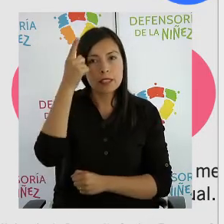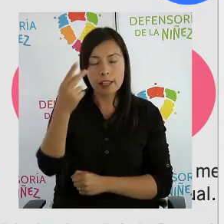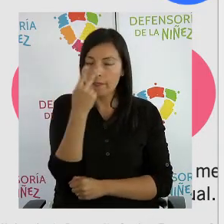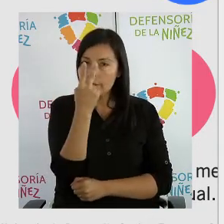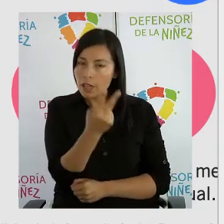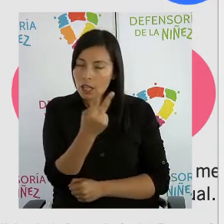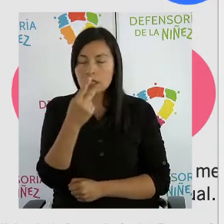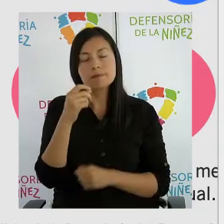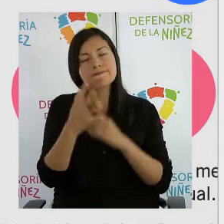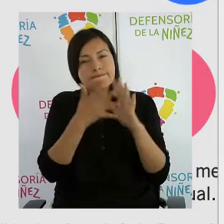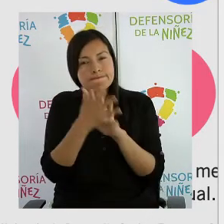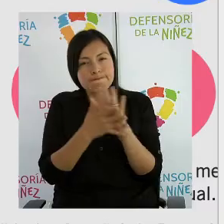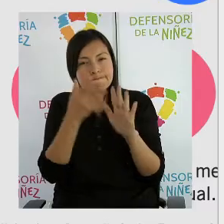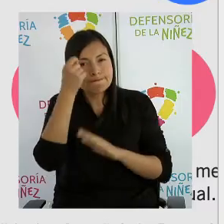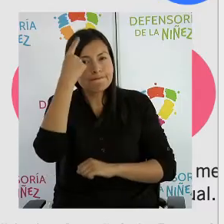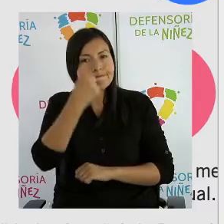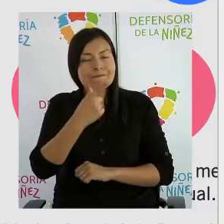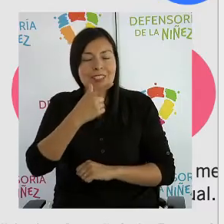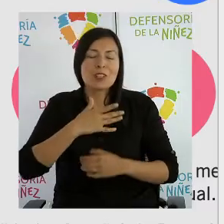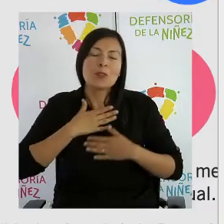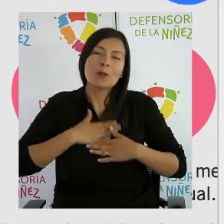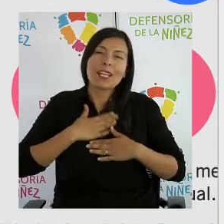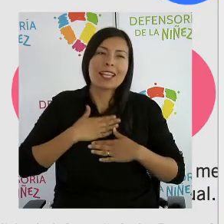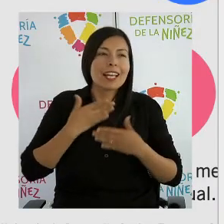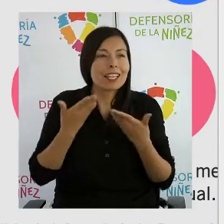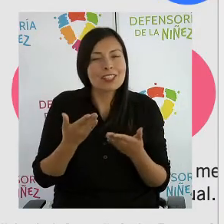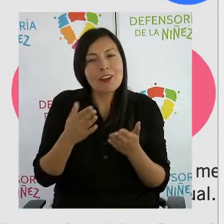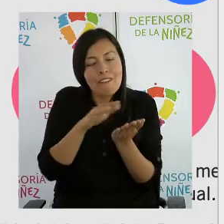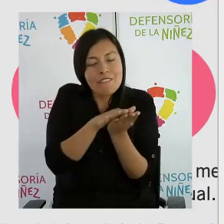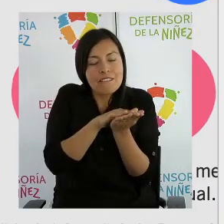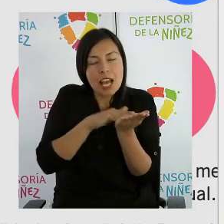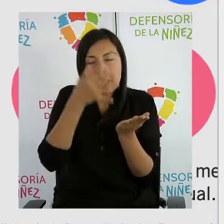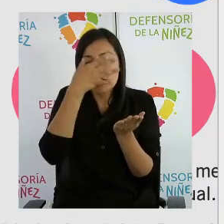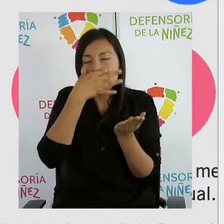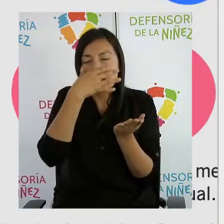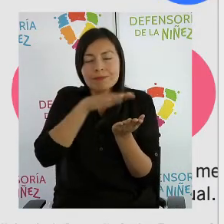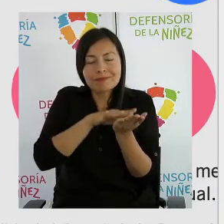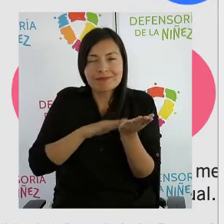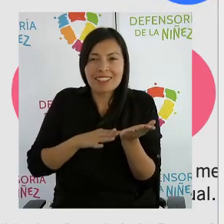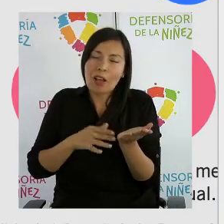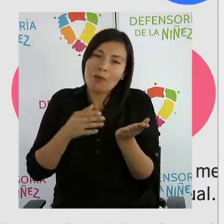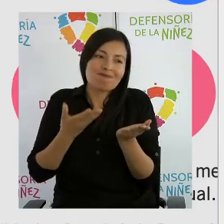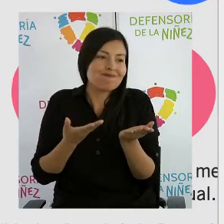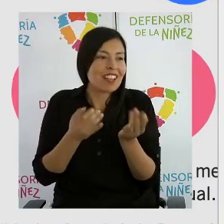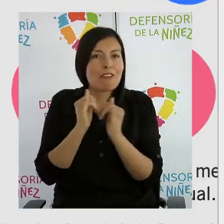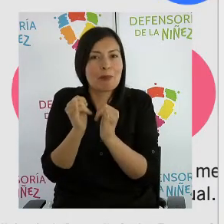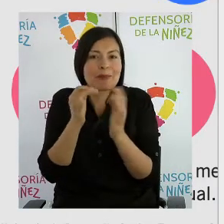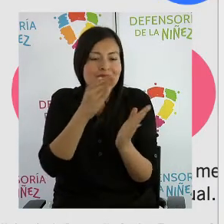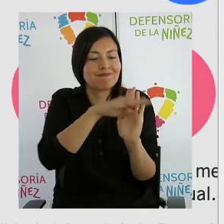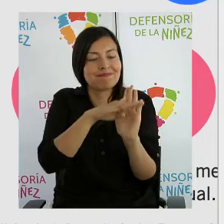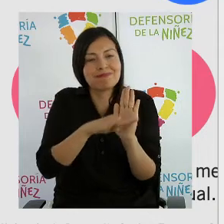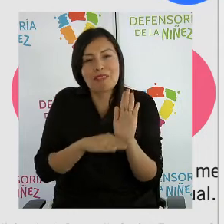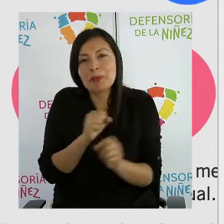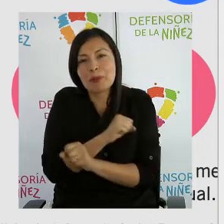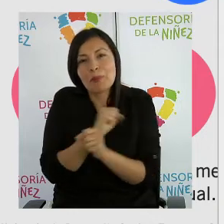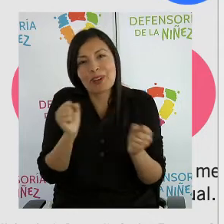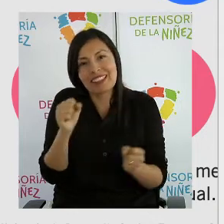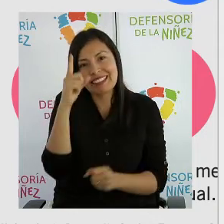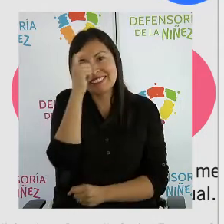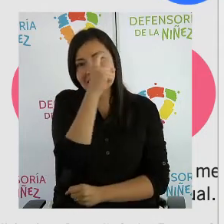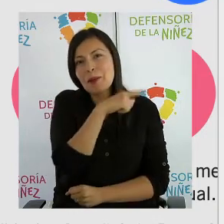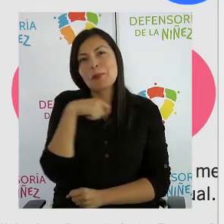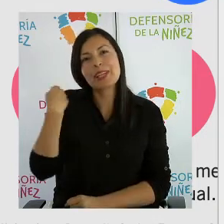estamos promoviendo. Nos hubiese encantado que el informe estuviese en braille. Presupuestariamente no hay posibilidad de eso por razones